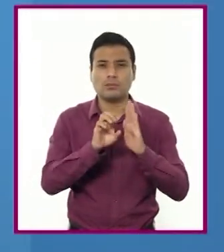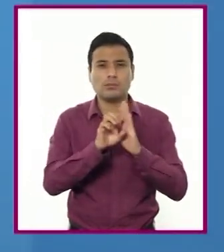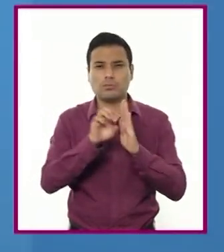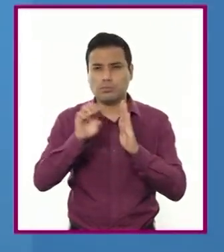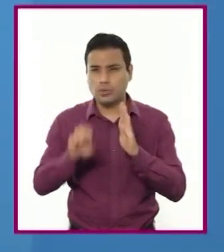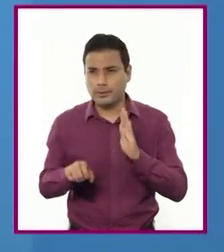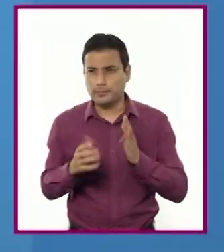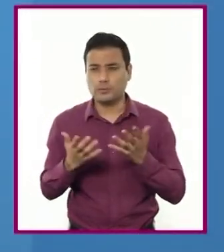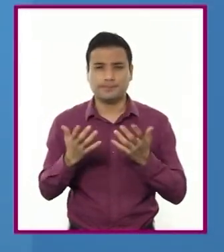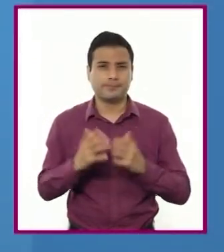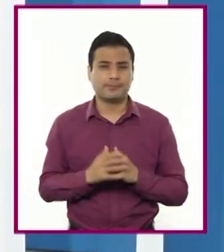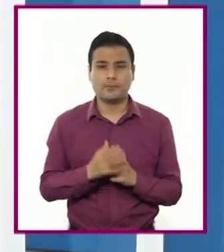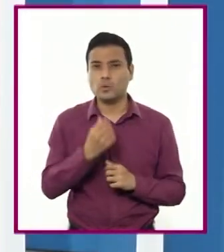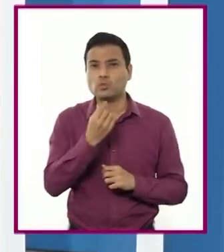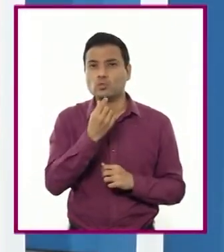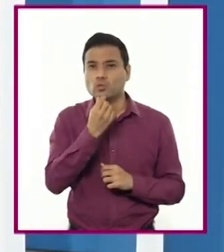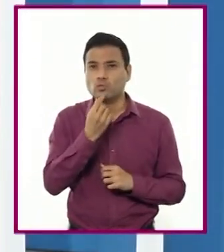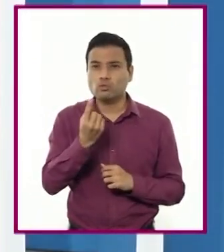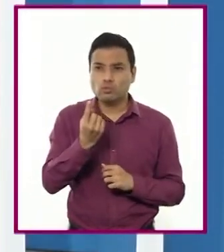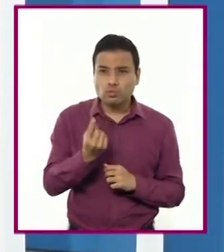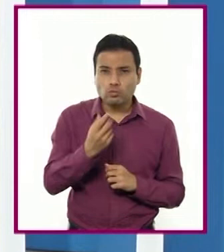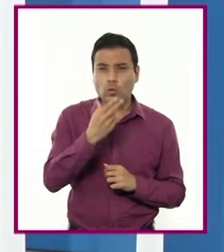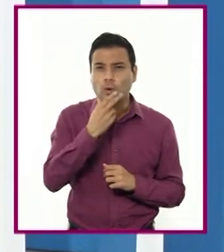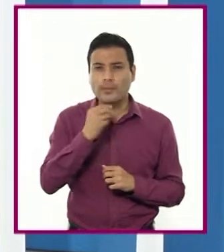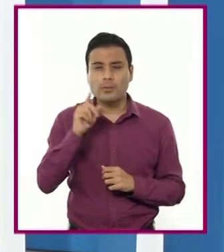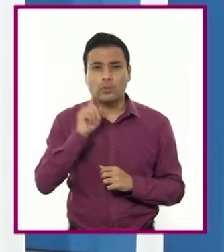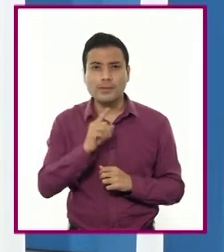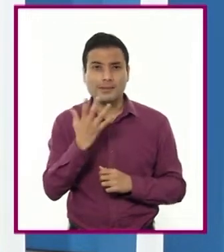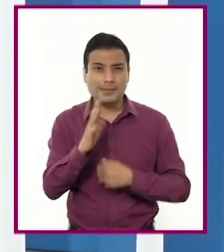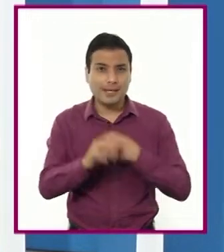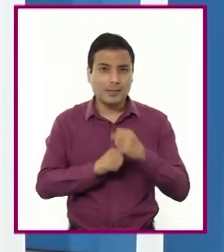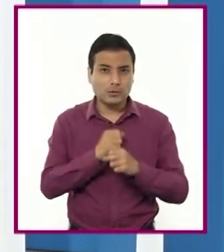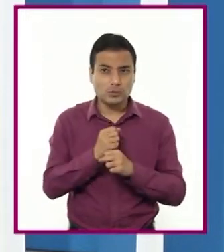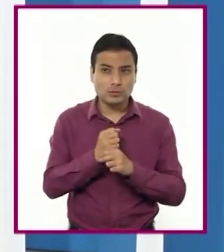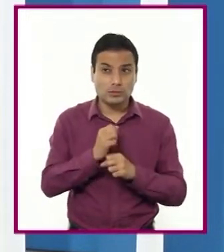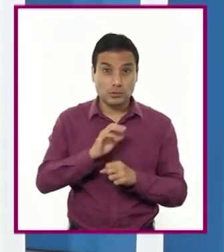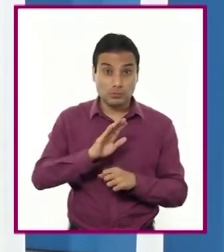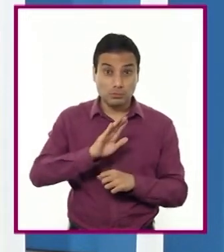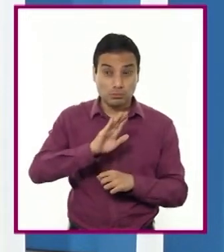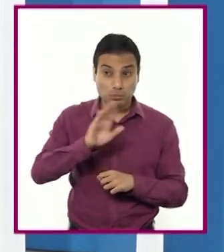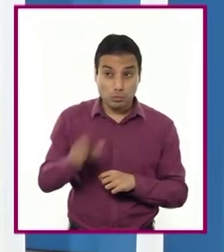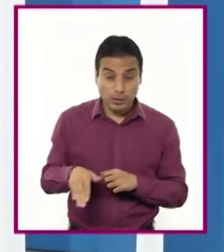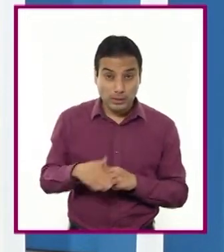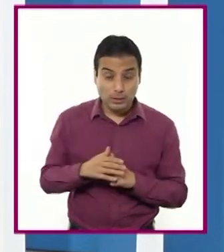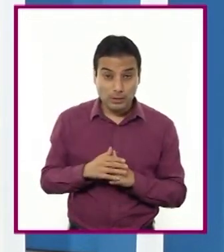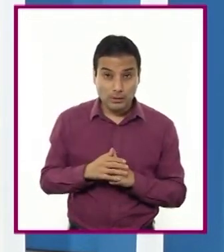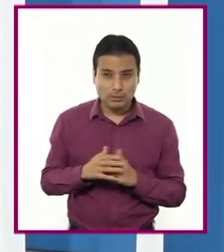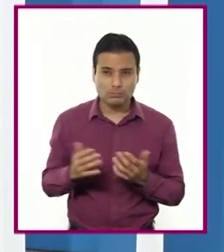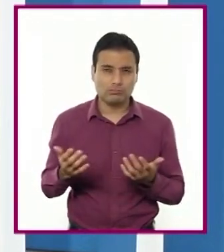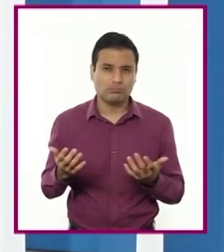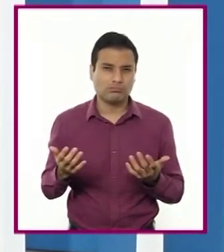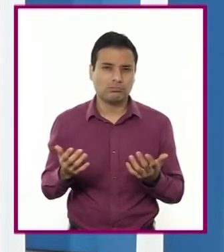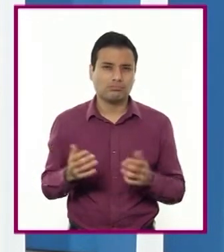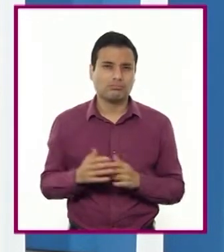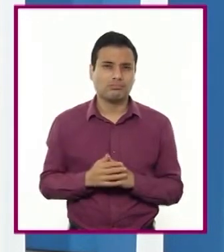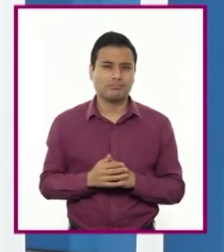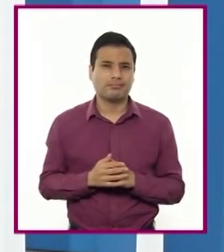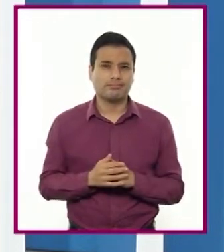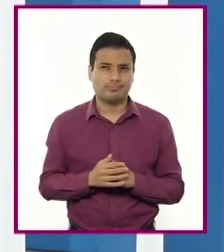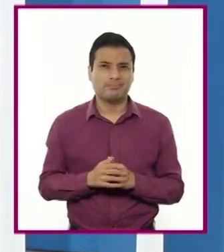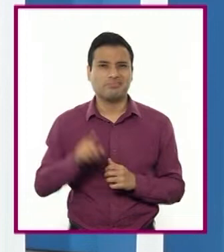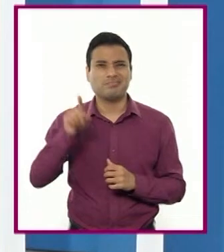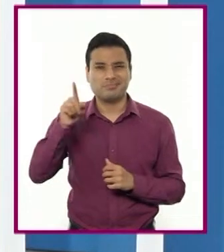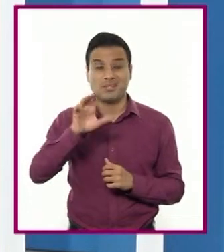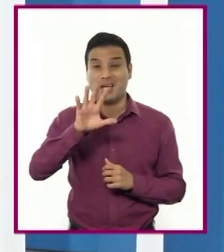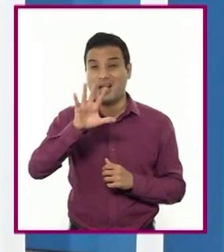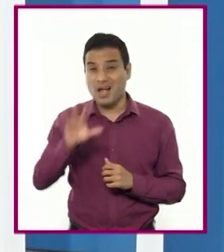probabilidad general de que un niño o niña de 10 años fallezca antes de cumplir los 24 es 6 veces mayor en